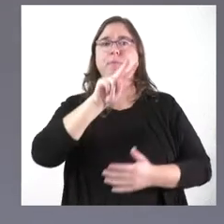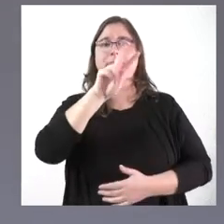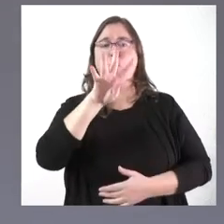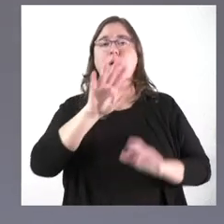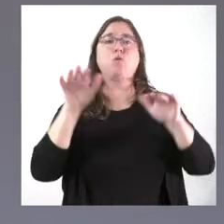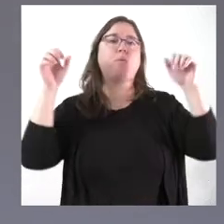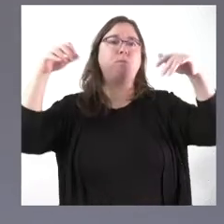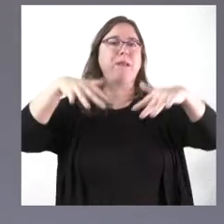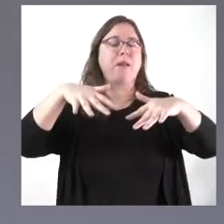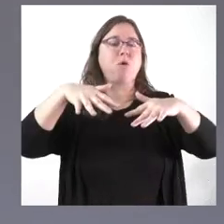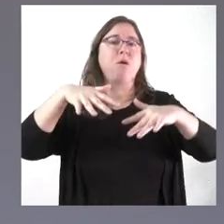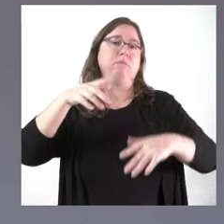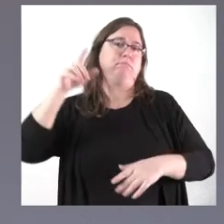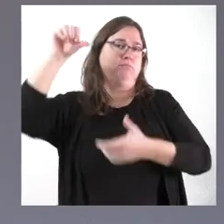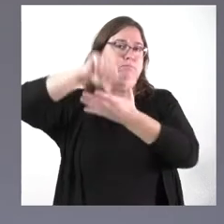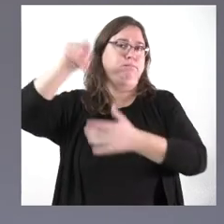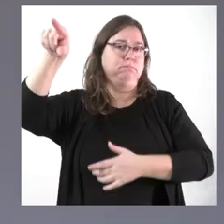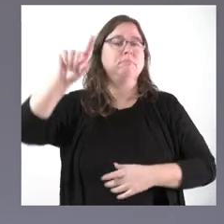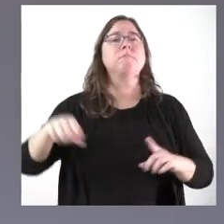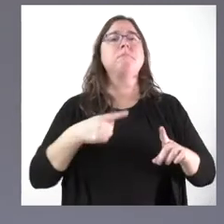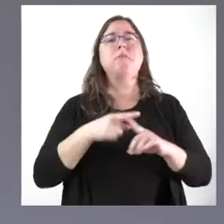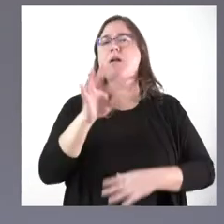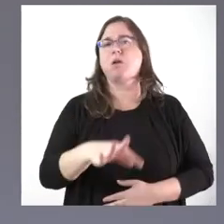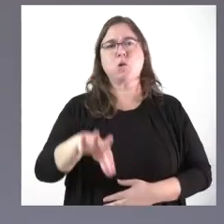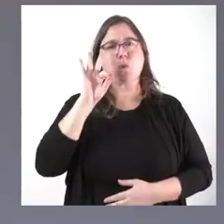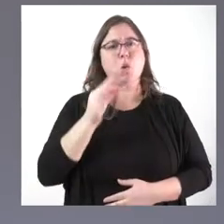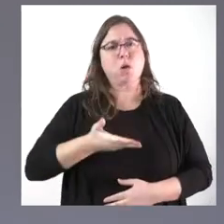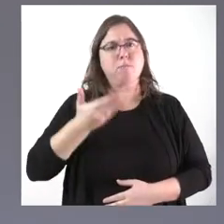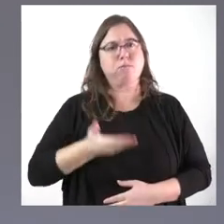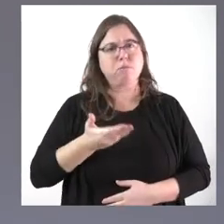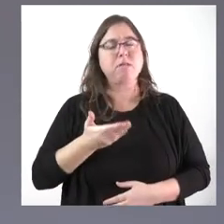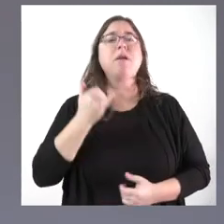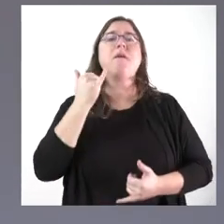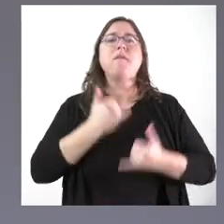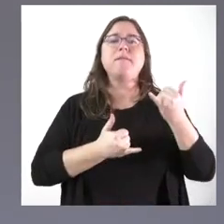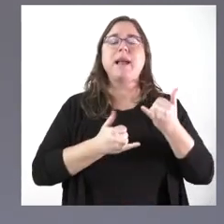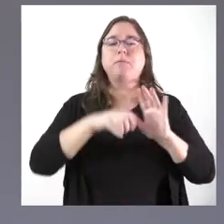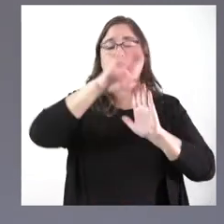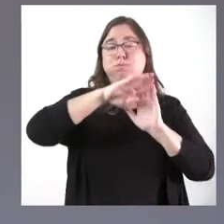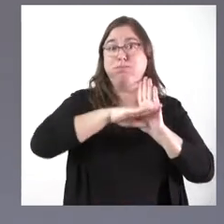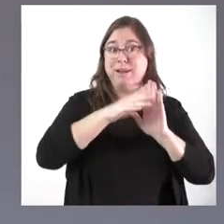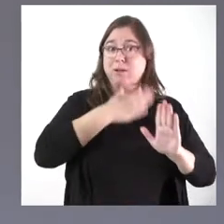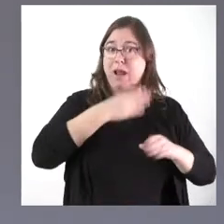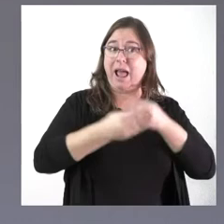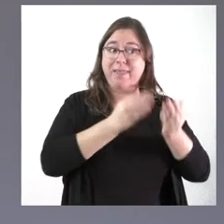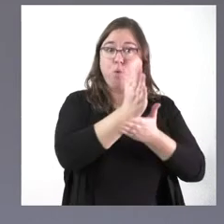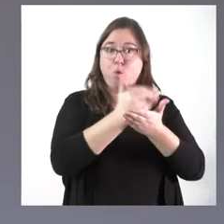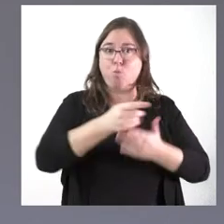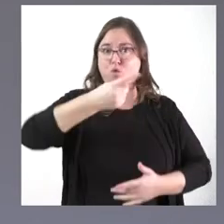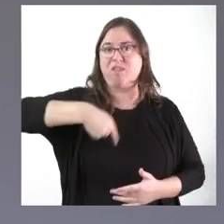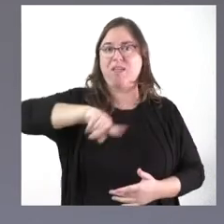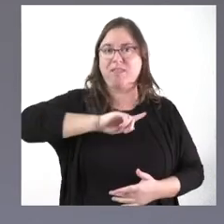en estrasburgo que adoptó una resolución muy importante que recoge prácticamente todos los planteamientos que hacemos las comunidades